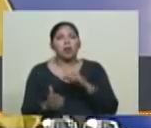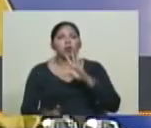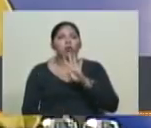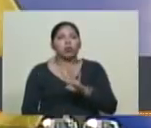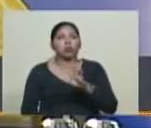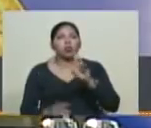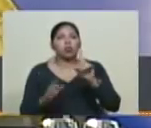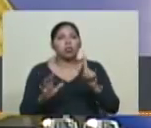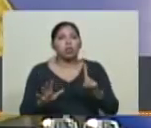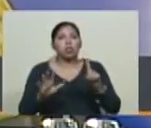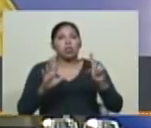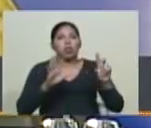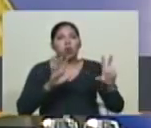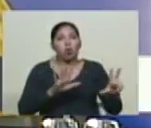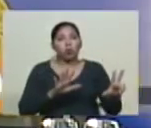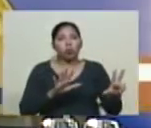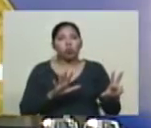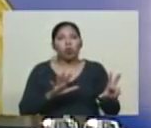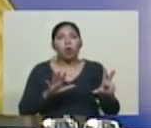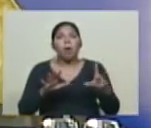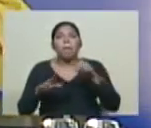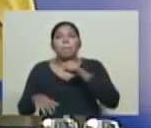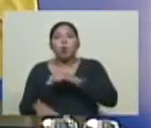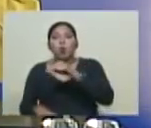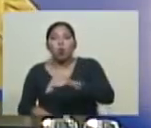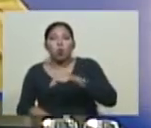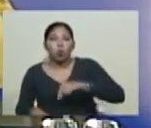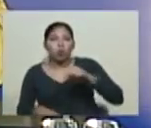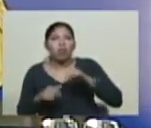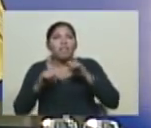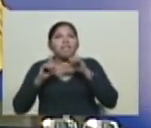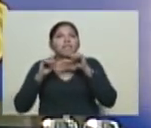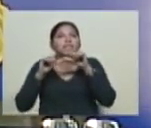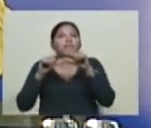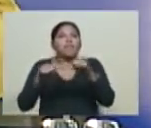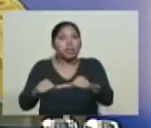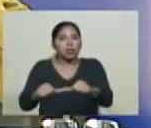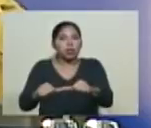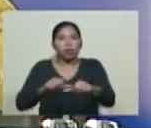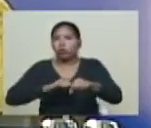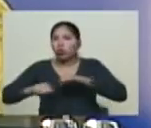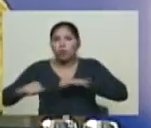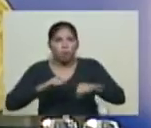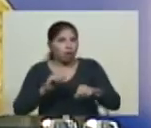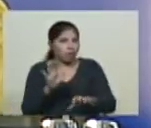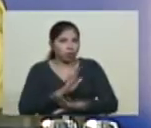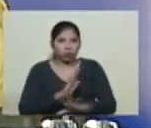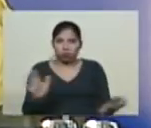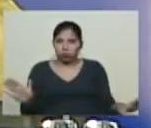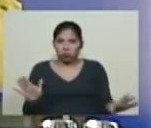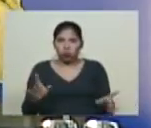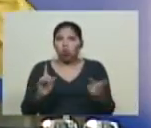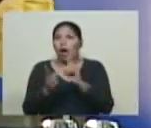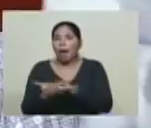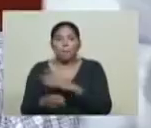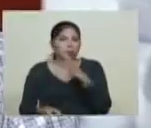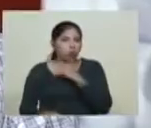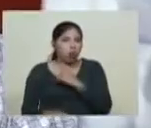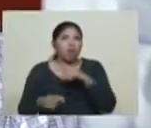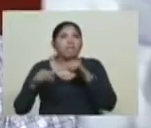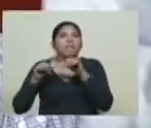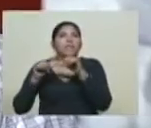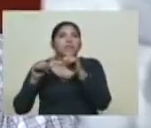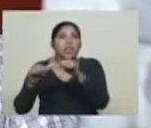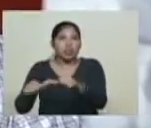5.468 puntos fijos. Ahí es muy importante que los alcaldes, las alcaldesas, gobernadores, gobernadoras, todas las autoridades de